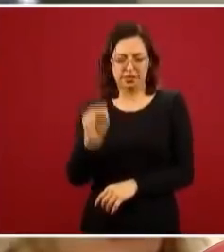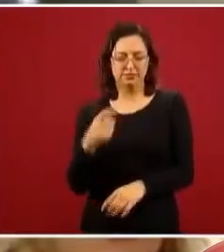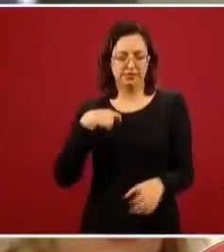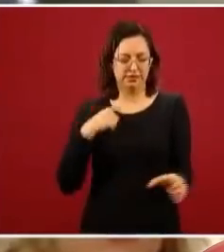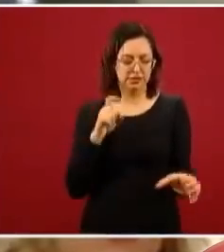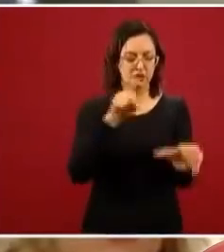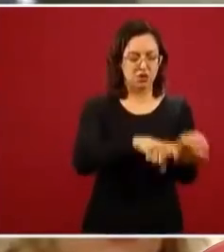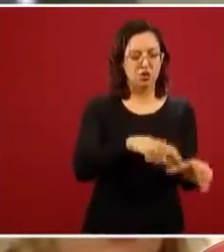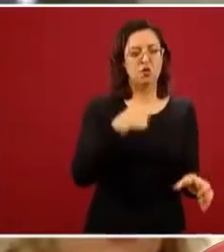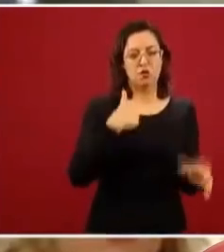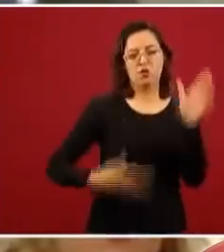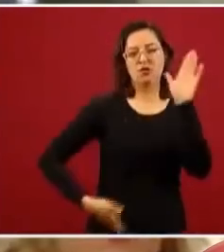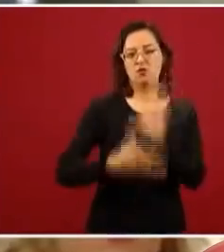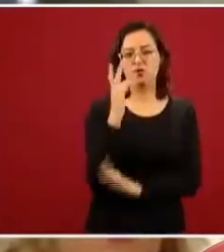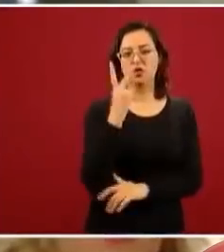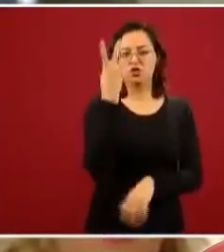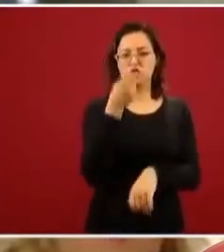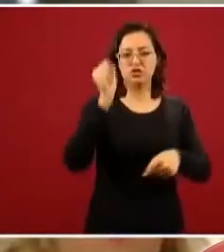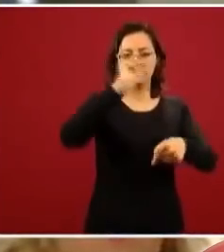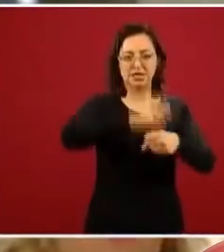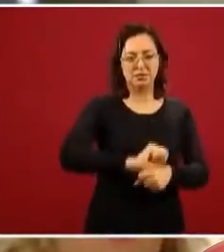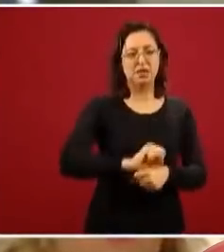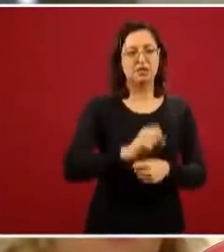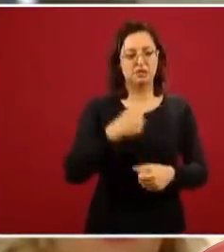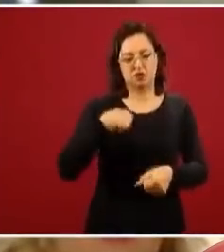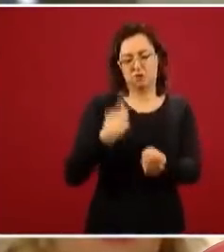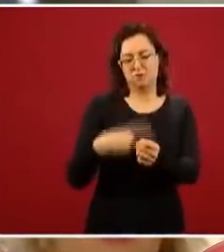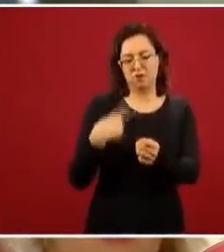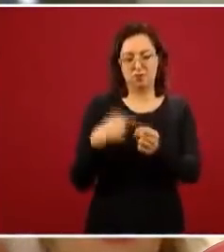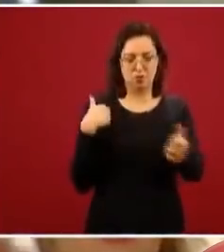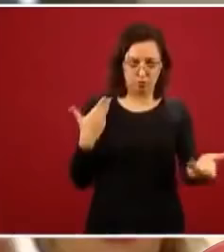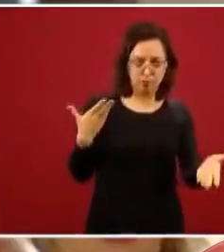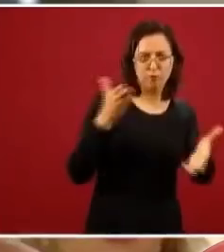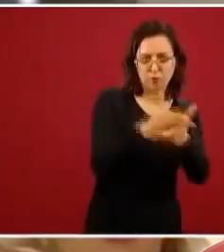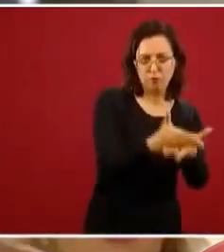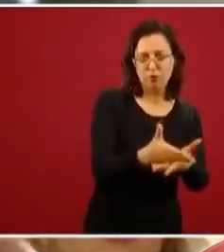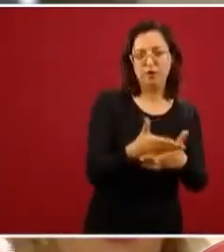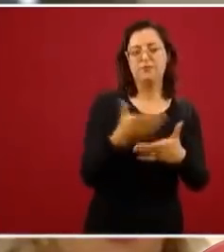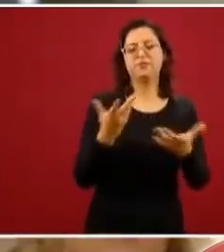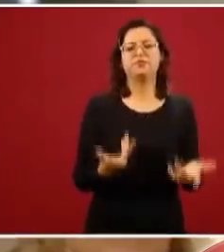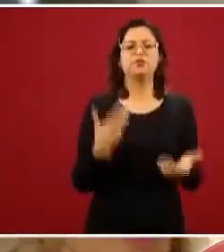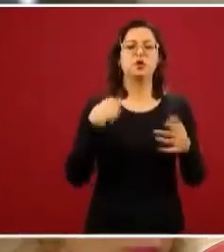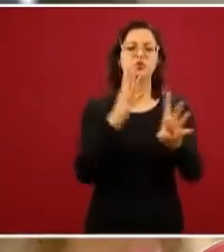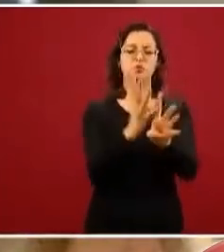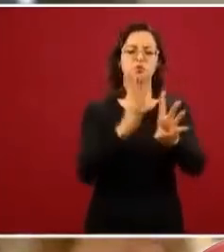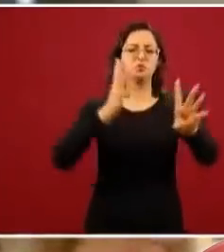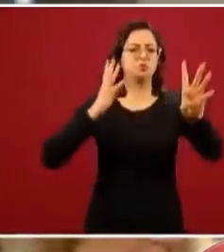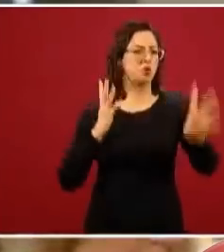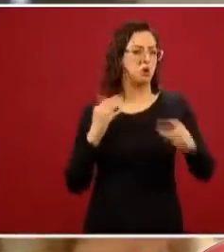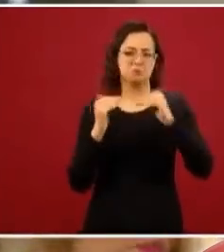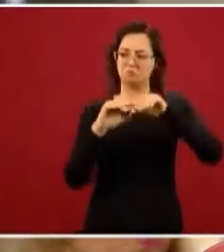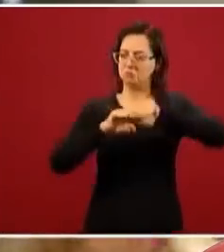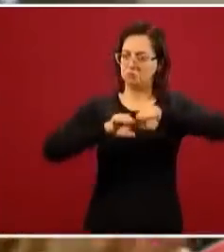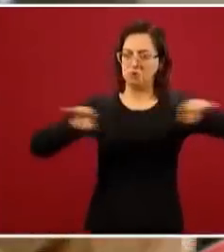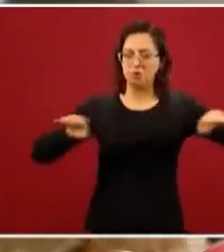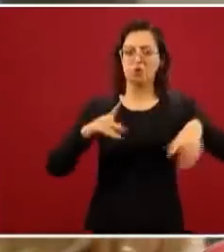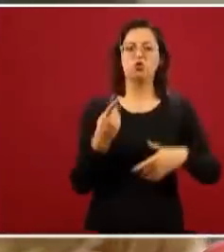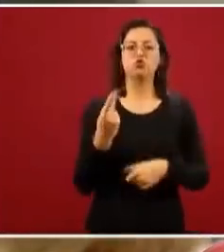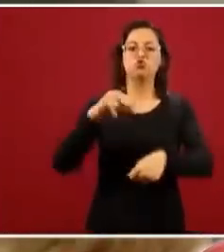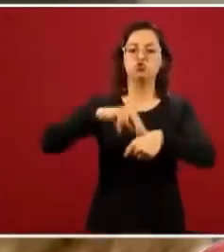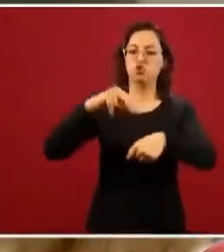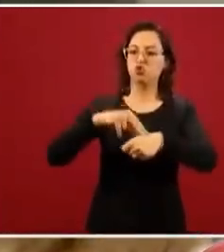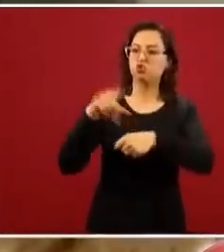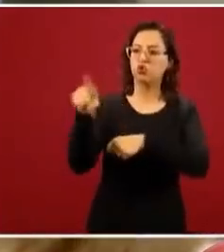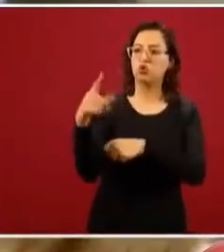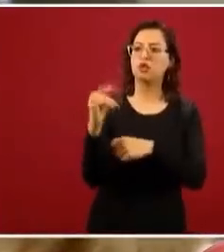me fui a Sonora 2 semanas porque tenía que atender unos asuntos médicos, y estando yo haciendo mi fila democráticamente, se me acerca un doctor